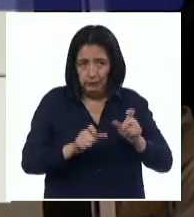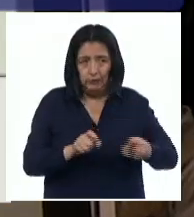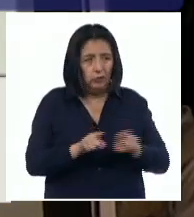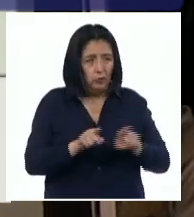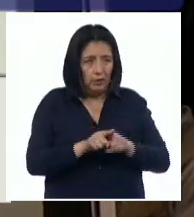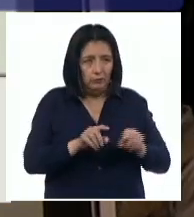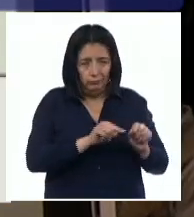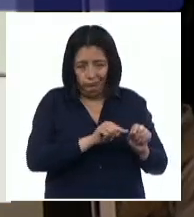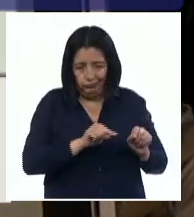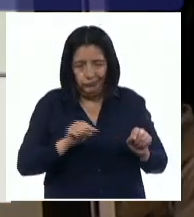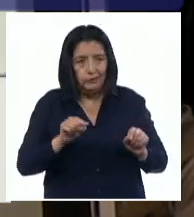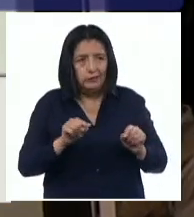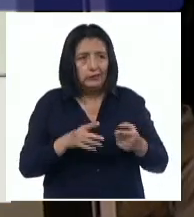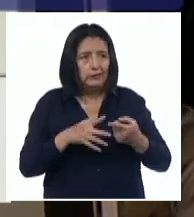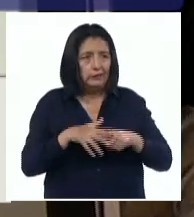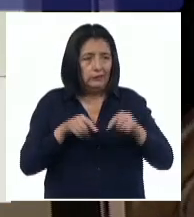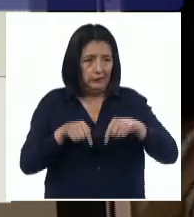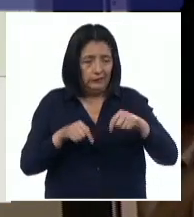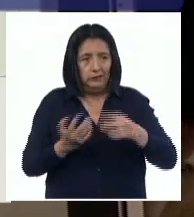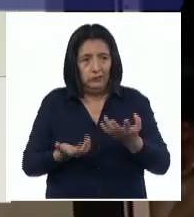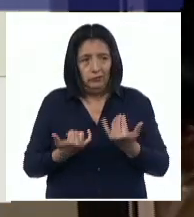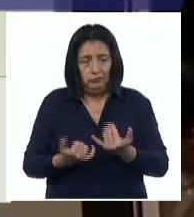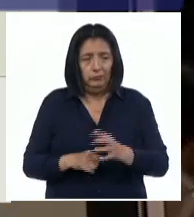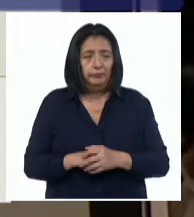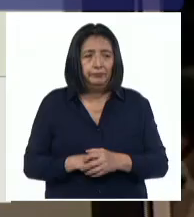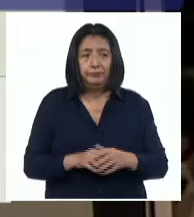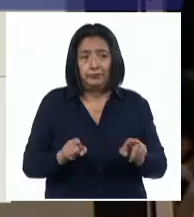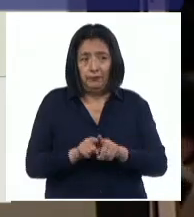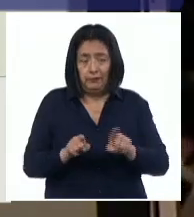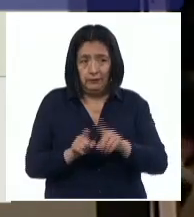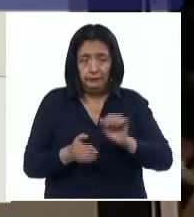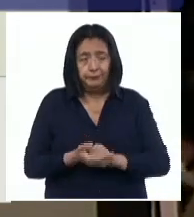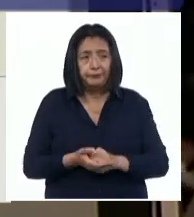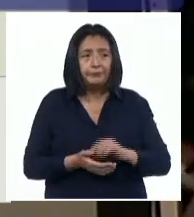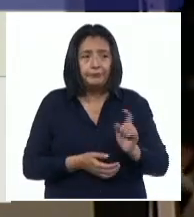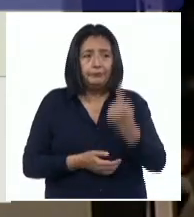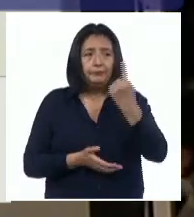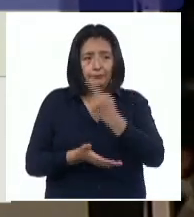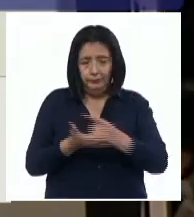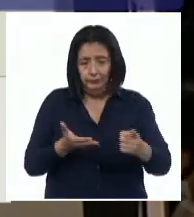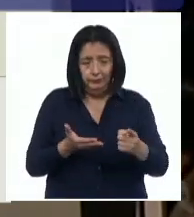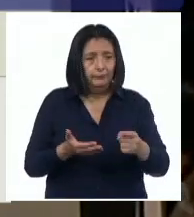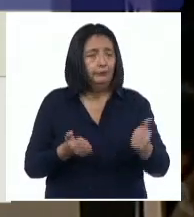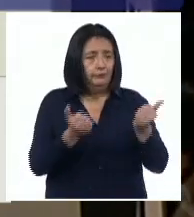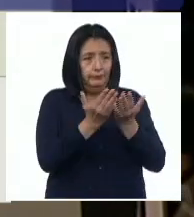y al inicio de esta evaluación, incluso hasta la primera semana de